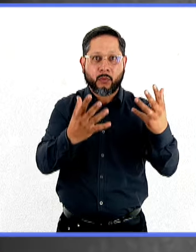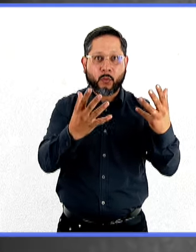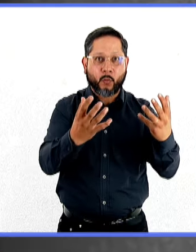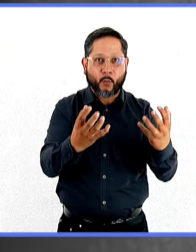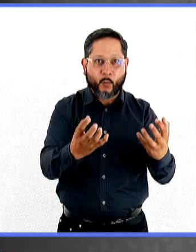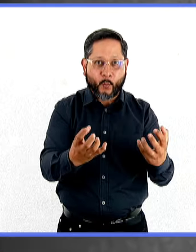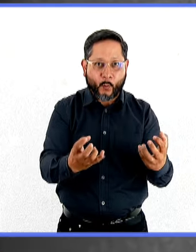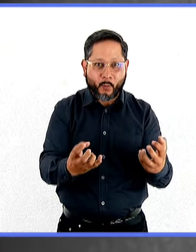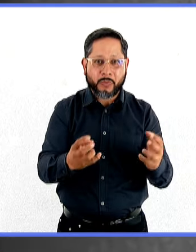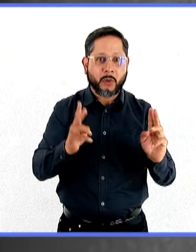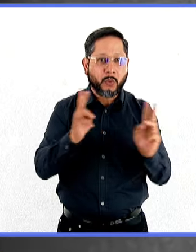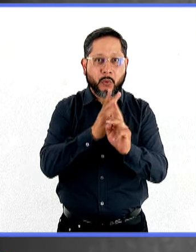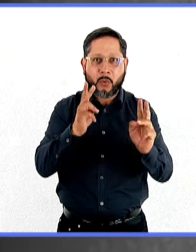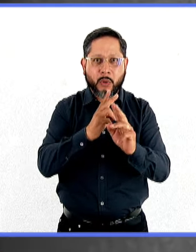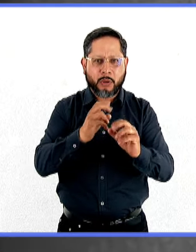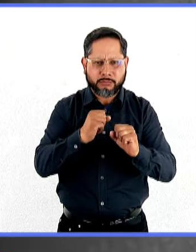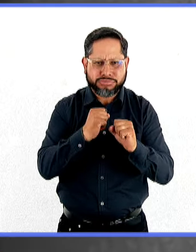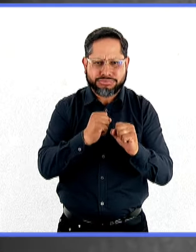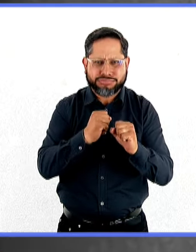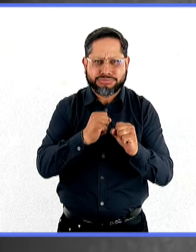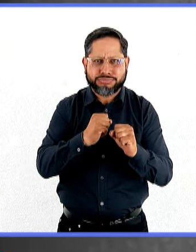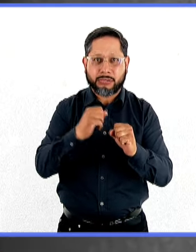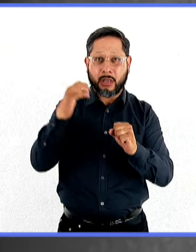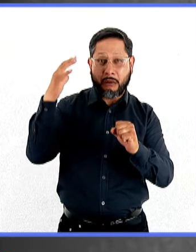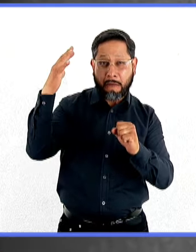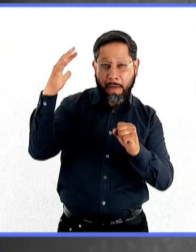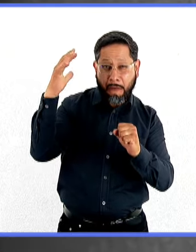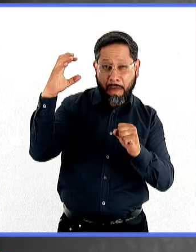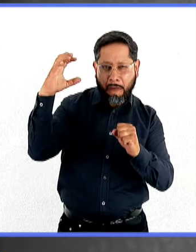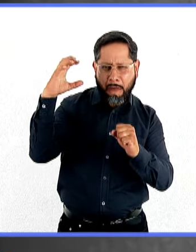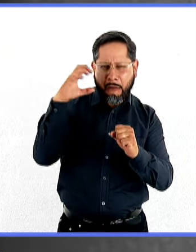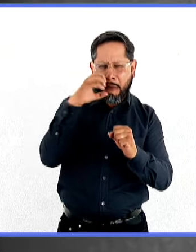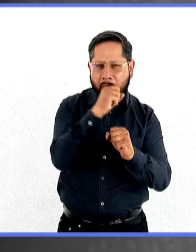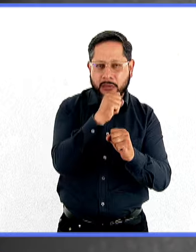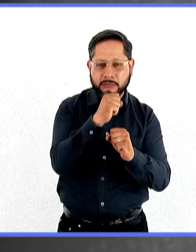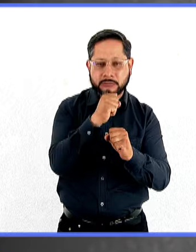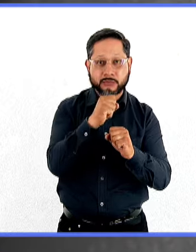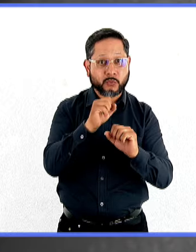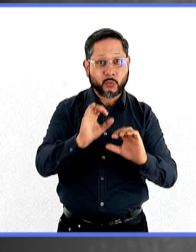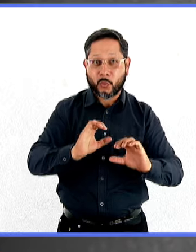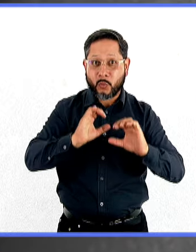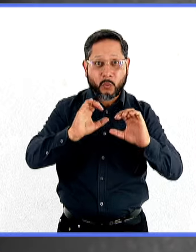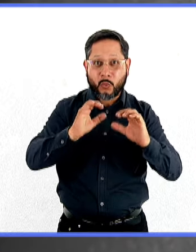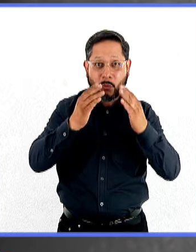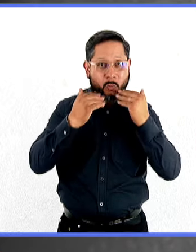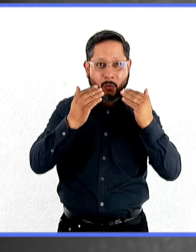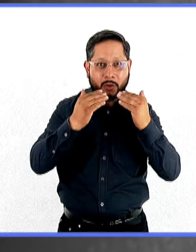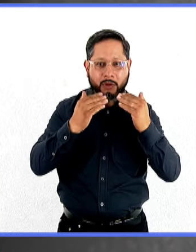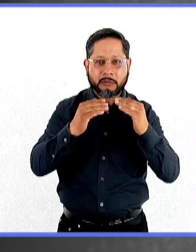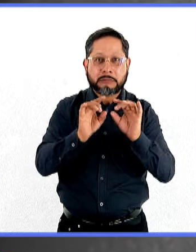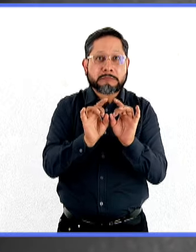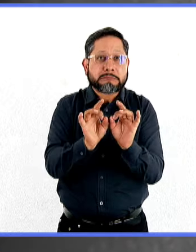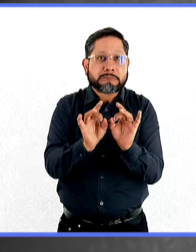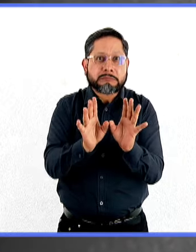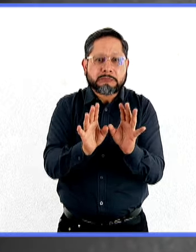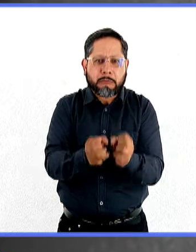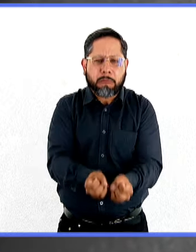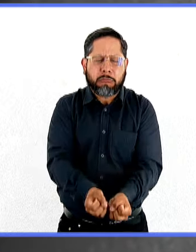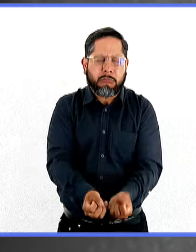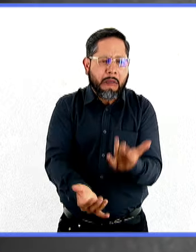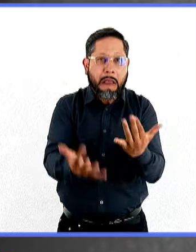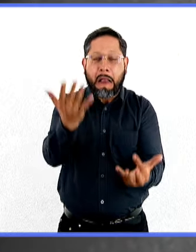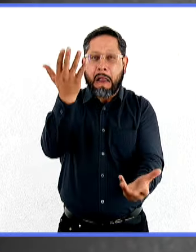altas viento muy alto y si no se tiene el cuidado suficiente se puede iniciar y propagar un